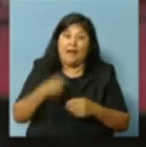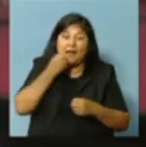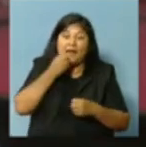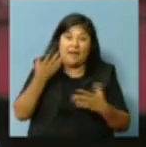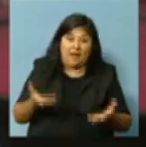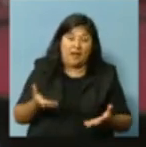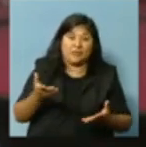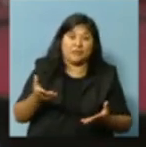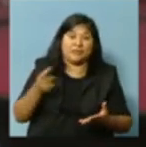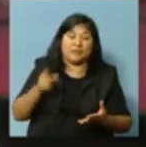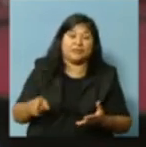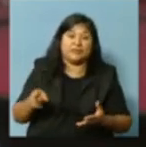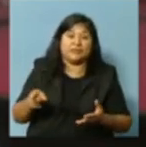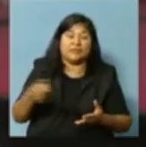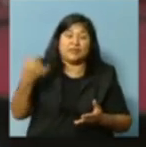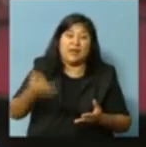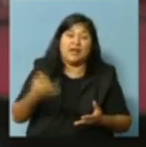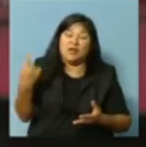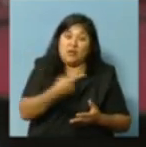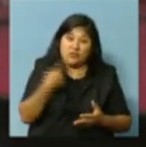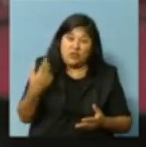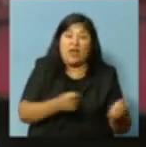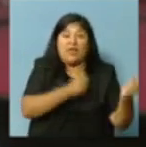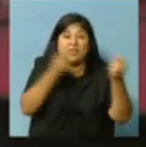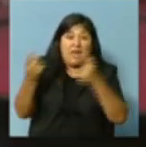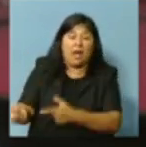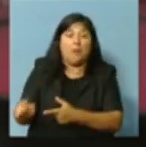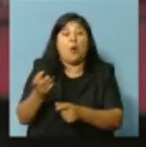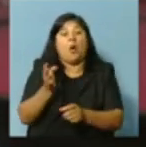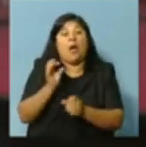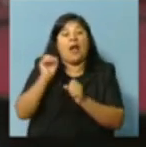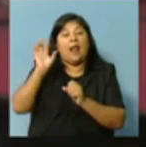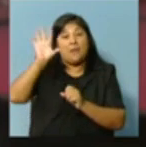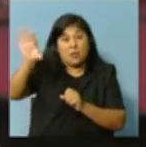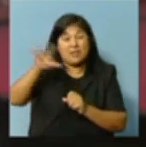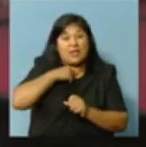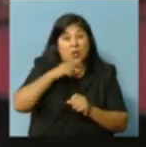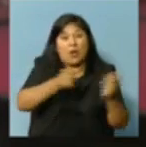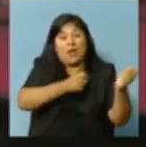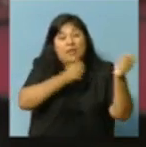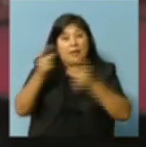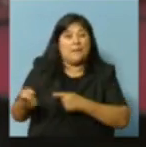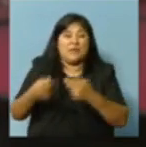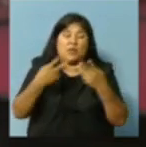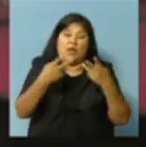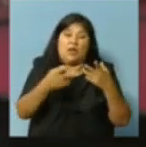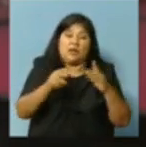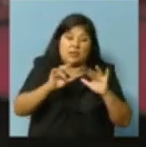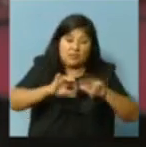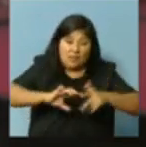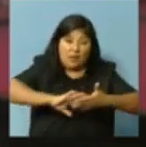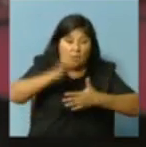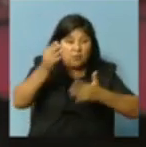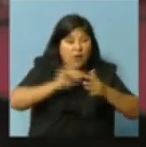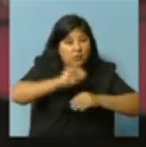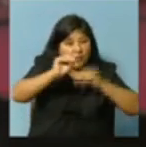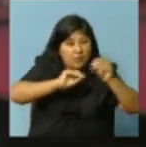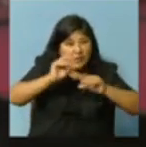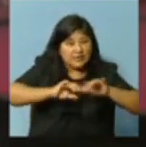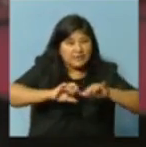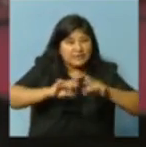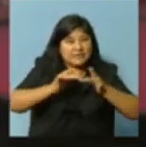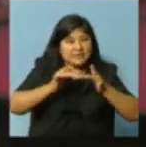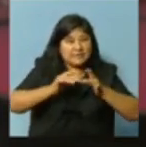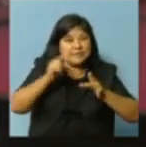los docentes y además lo que nosotros hacemos es a darle a la provincia todo el software todo el programa con el cual